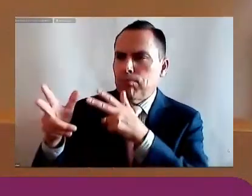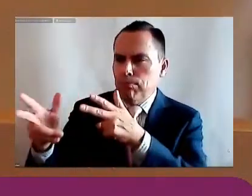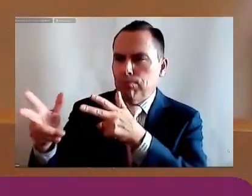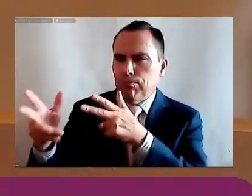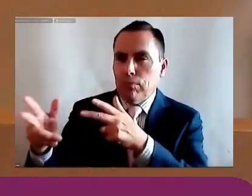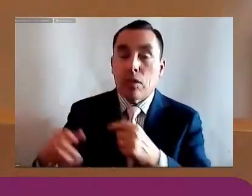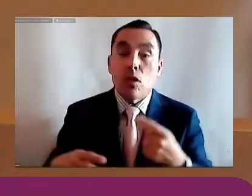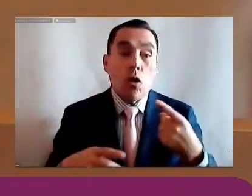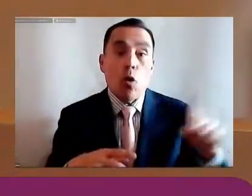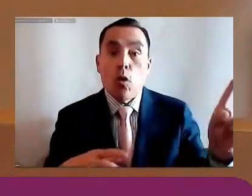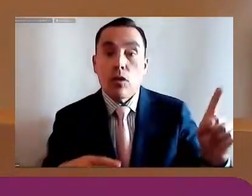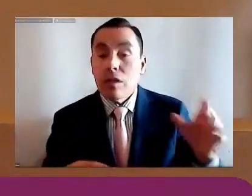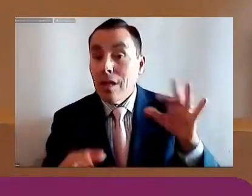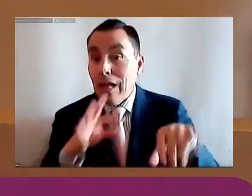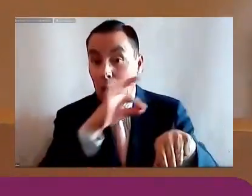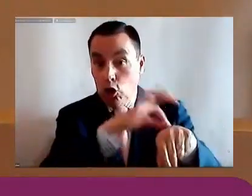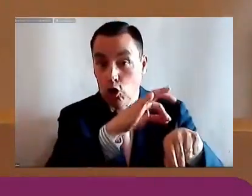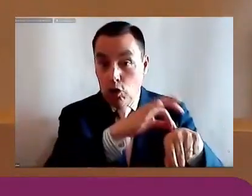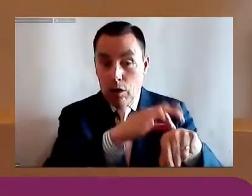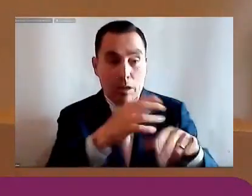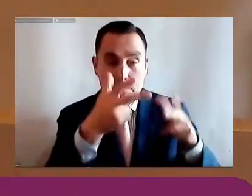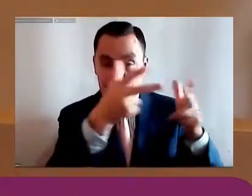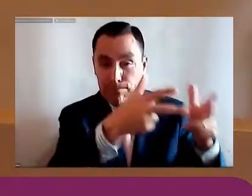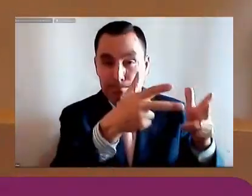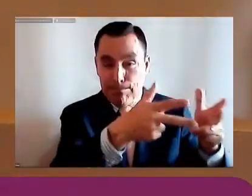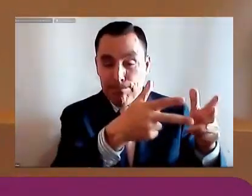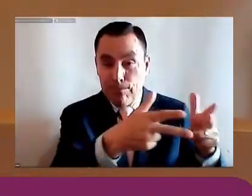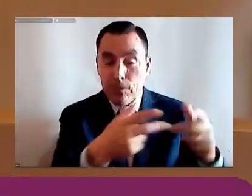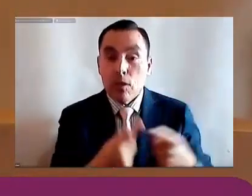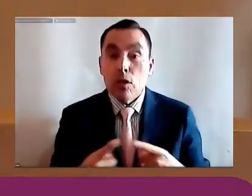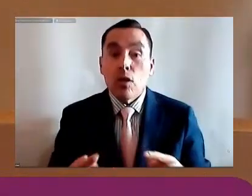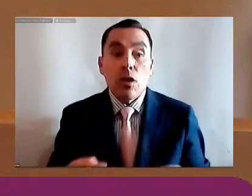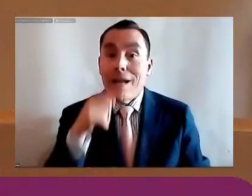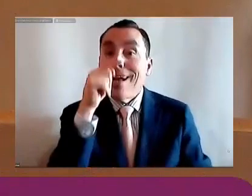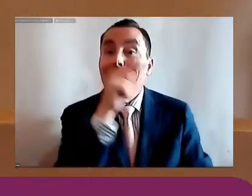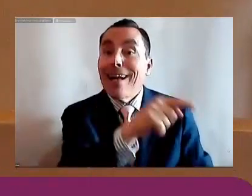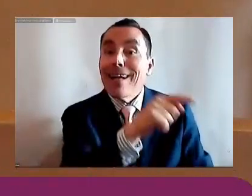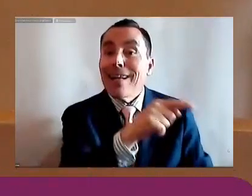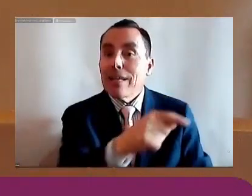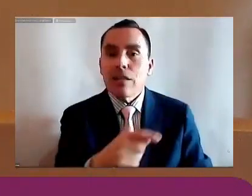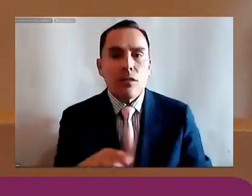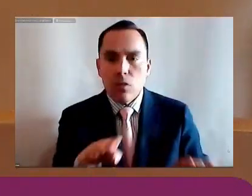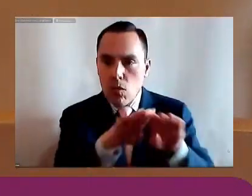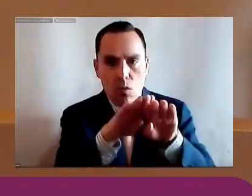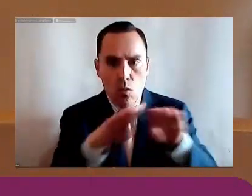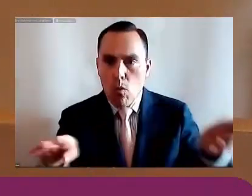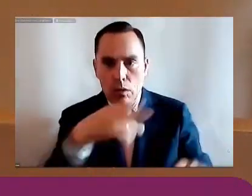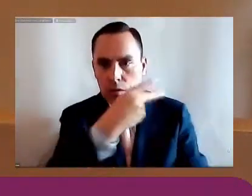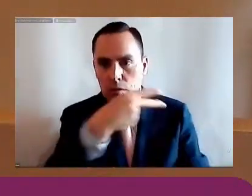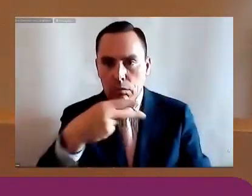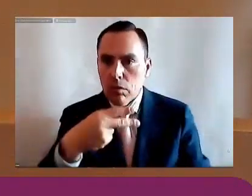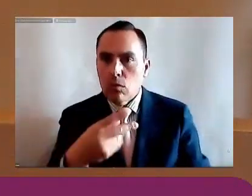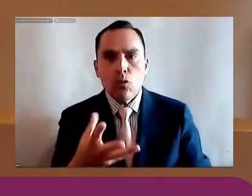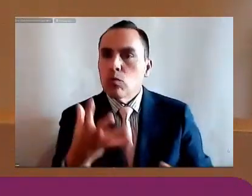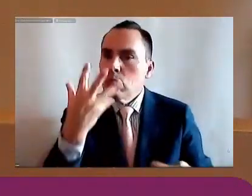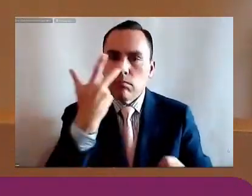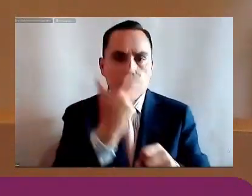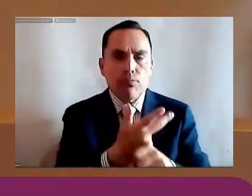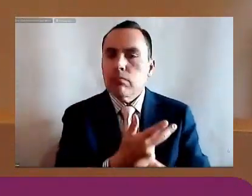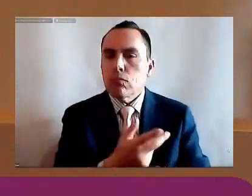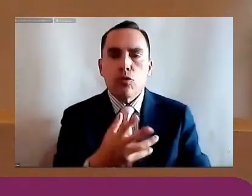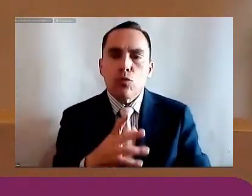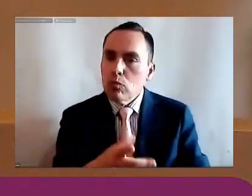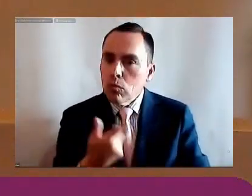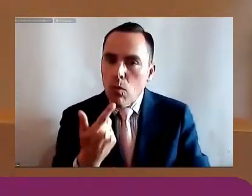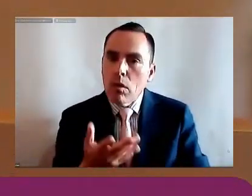la doctora. Y en el caso del acoso a la doctora, siempre igual hay elementos sexuales, aunque no haya un requerimiento sexual, ¿no? Que